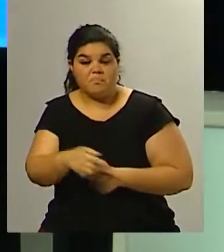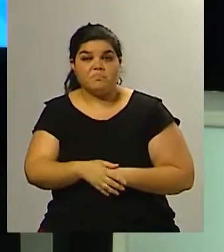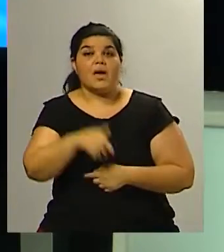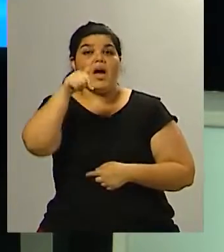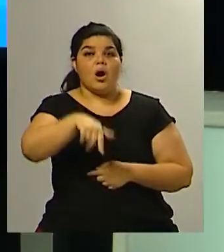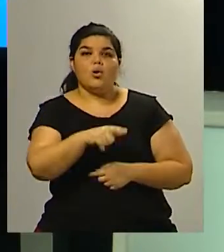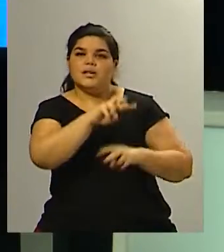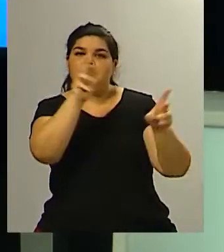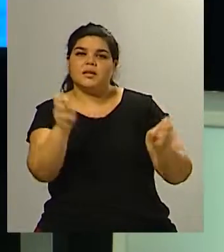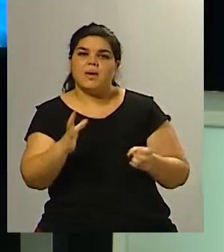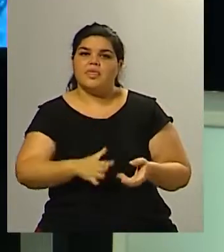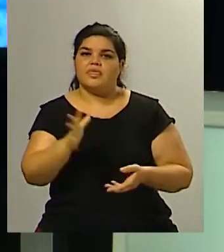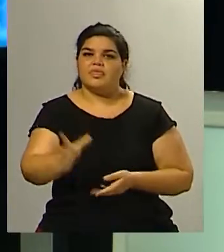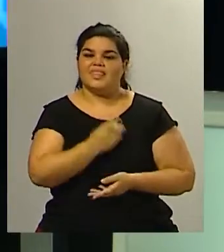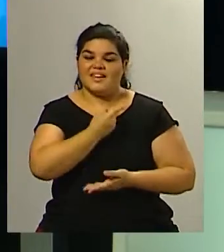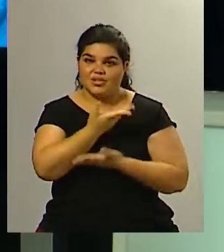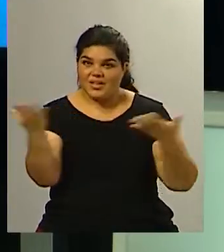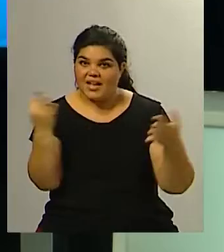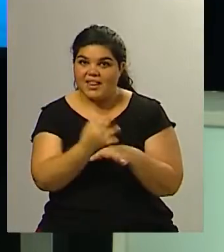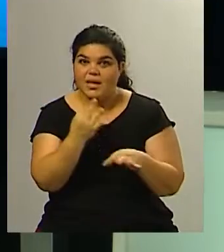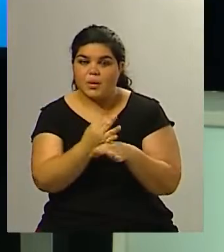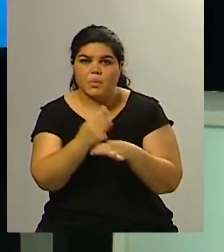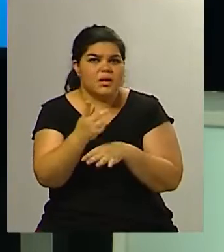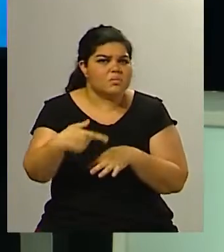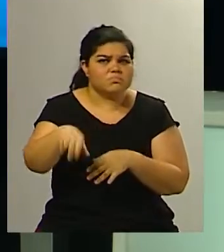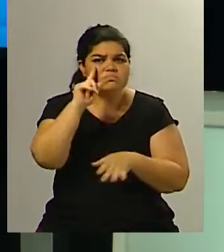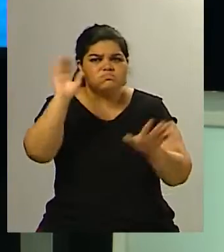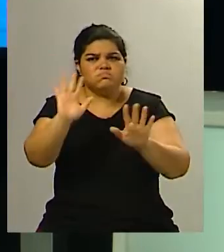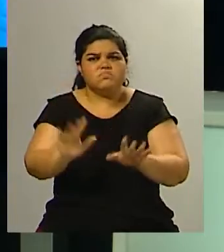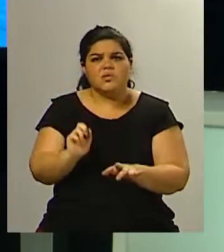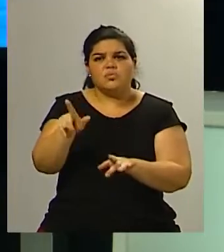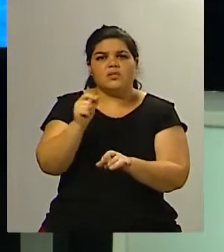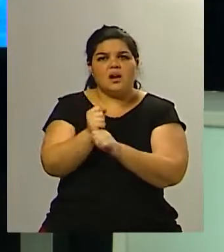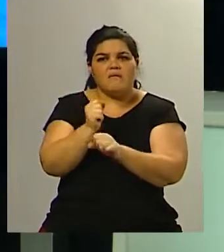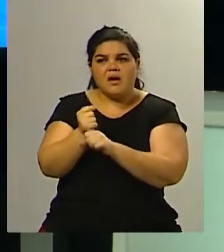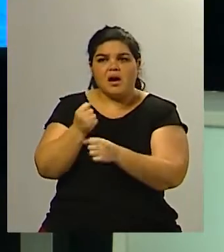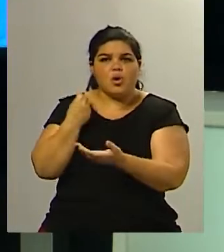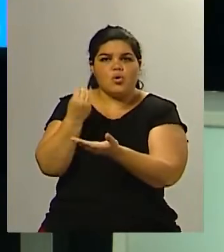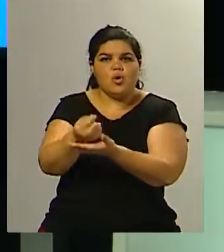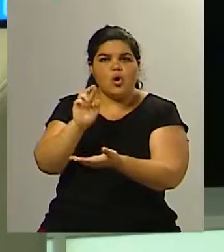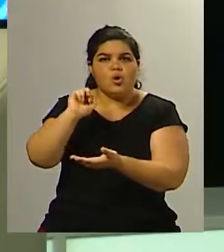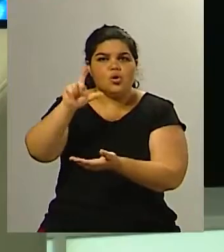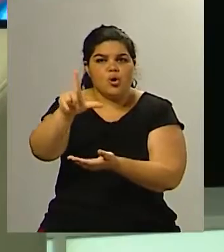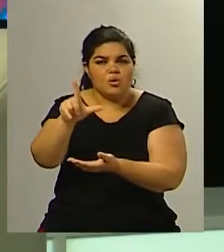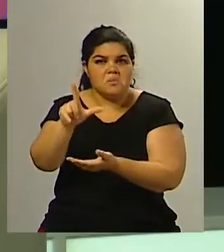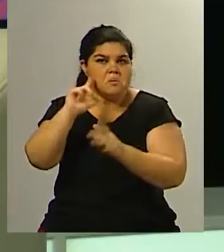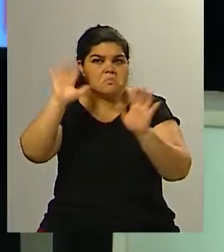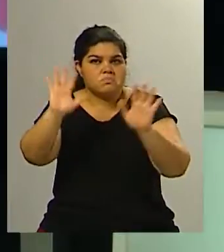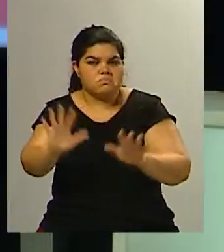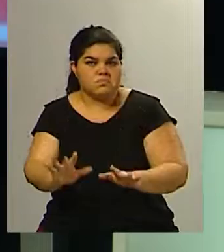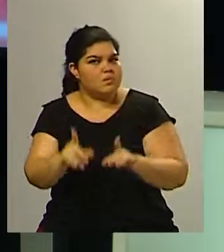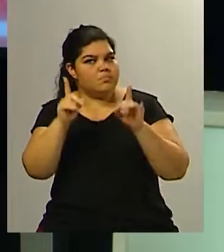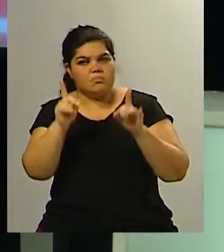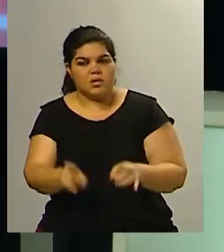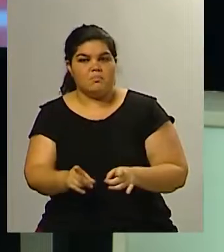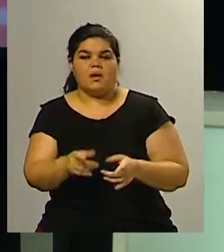ahí la gente no tiene conocimiento de eso, ¿no? De esa tarea que ustedes hacen constantemente, más allá de las pruebas que pueden